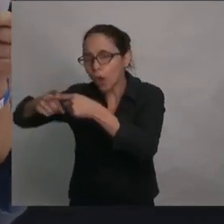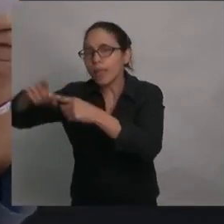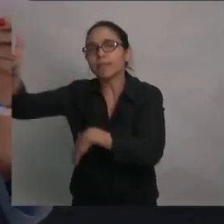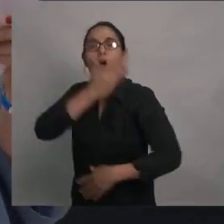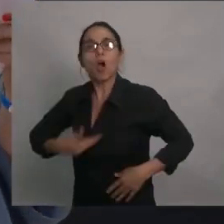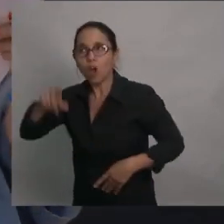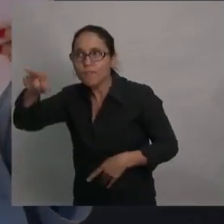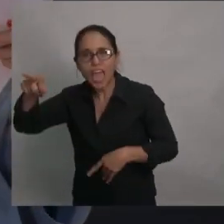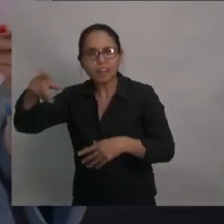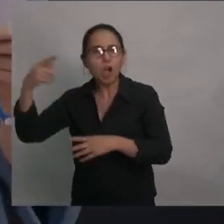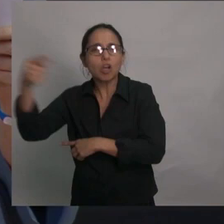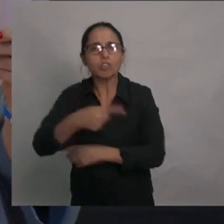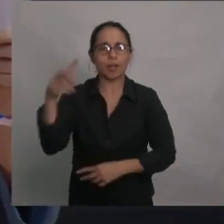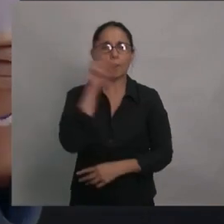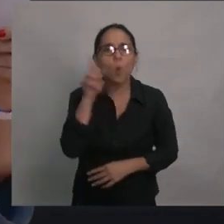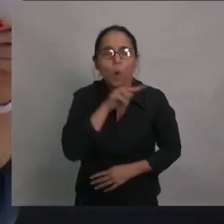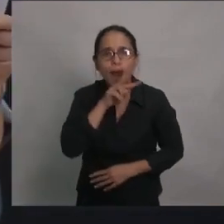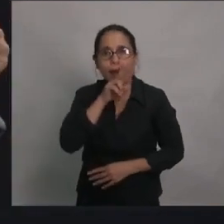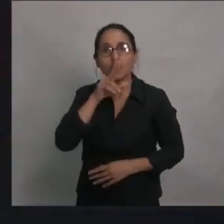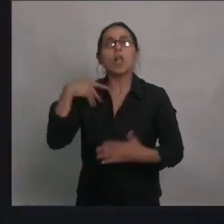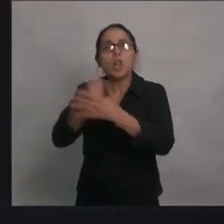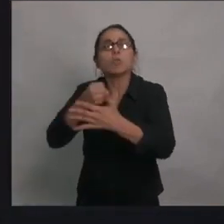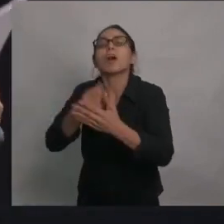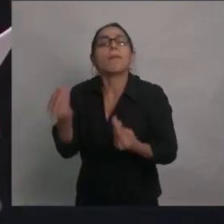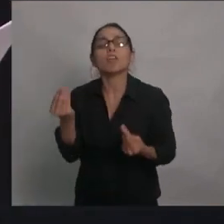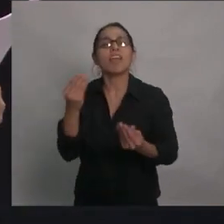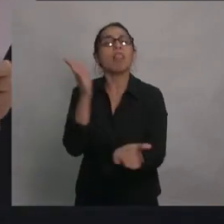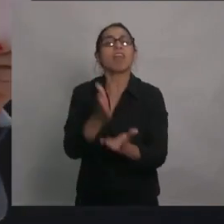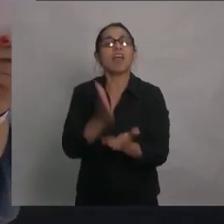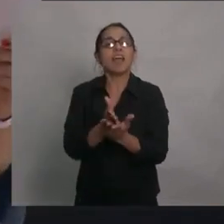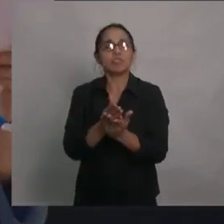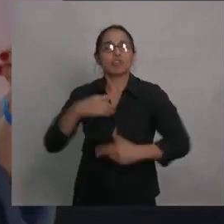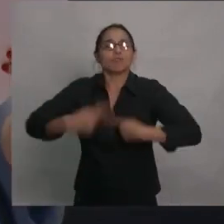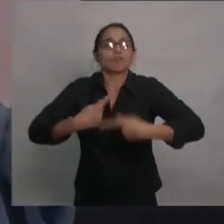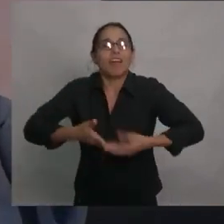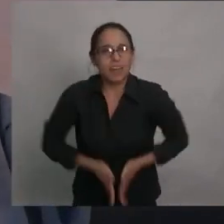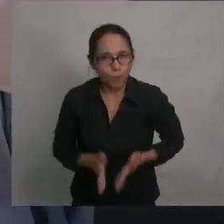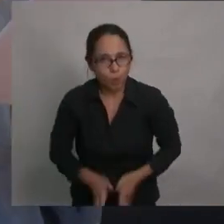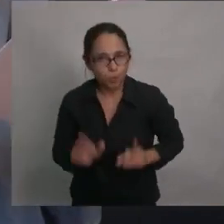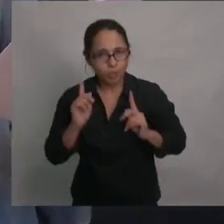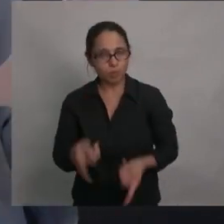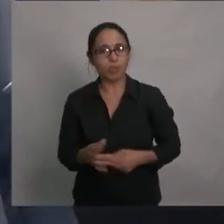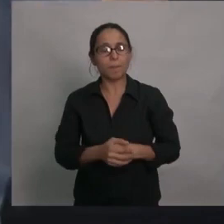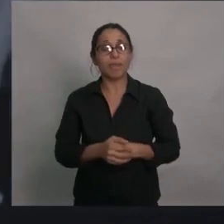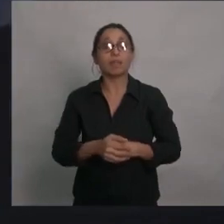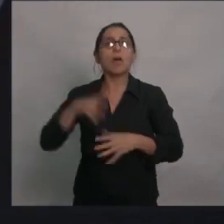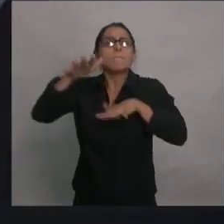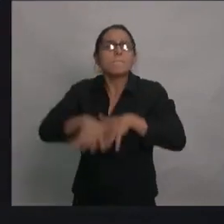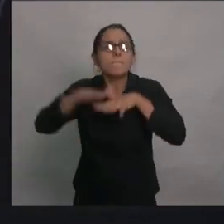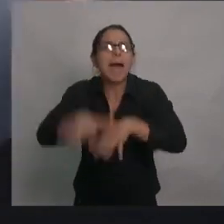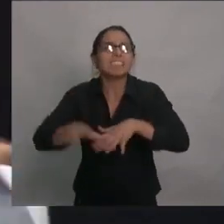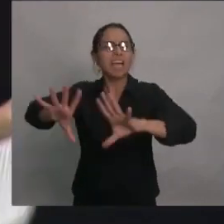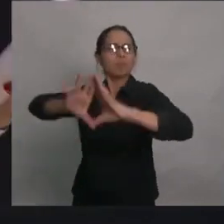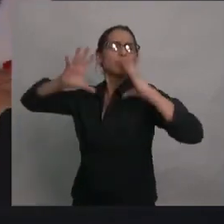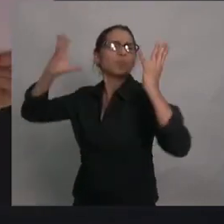también en favor de los derechos reproductivos. Hay una marcha global de las mujeres de